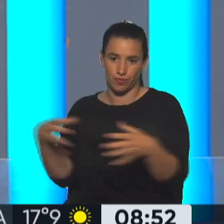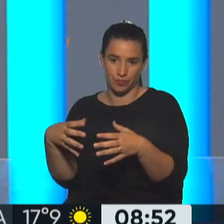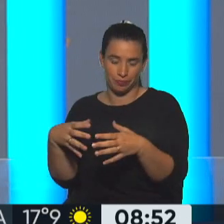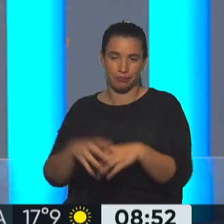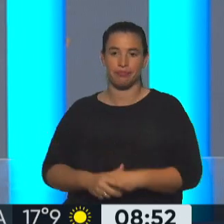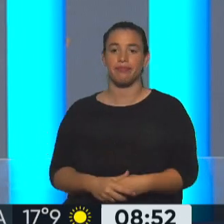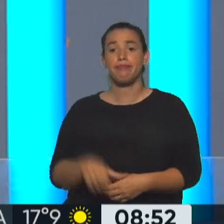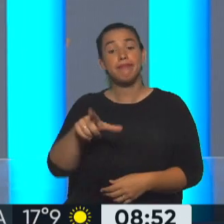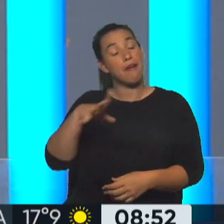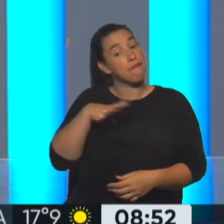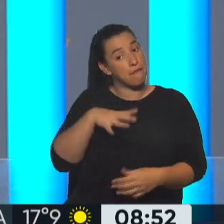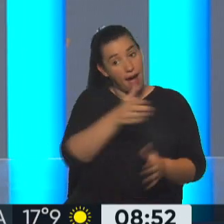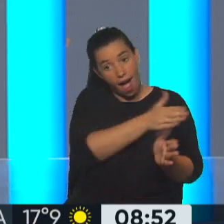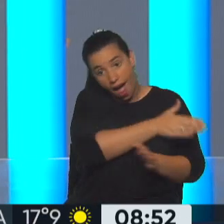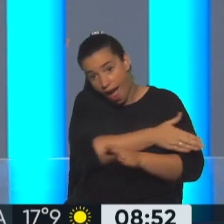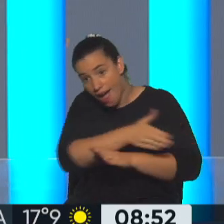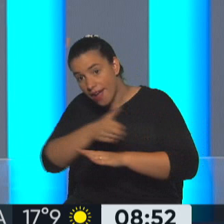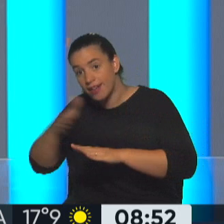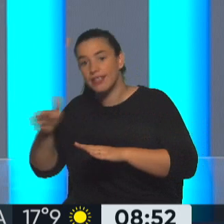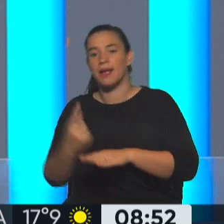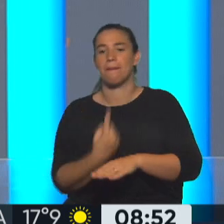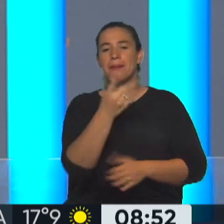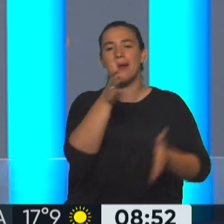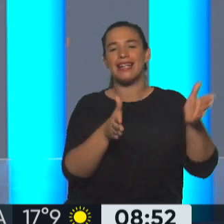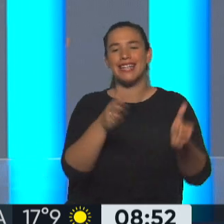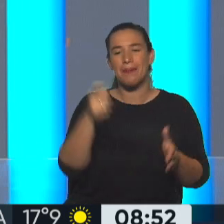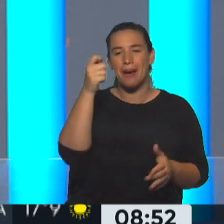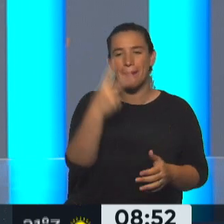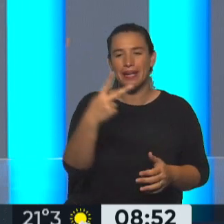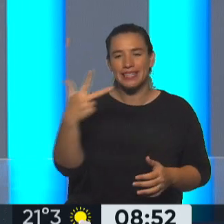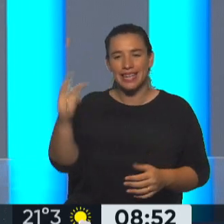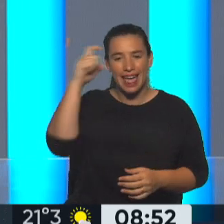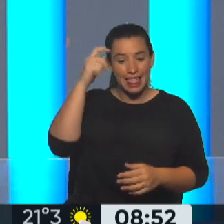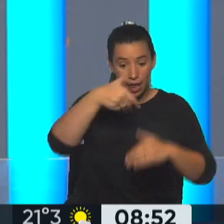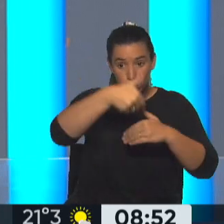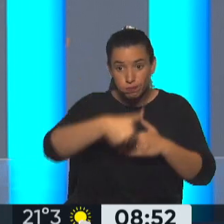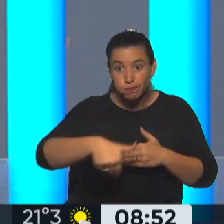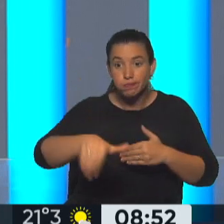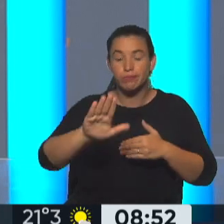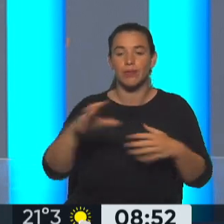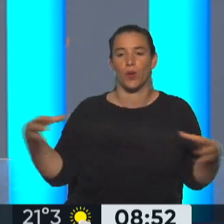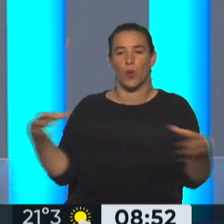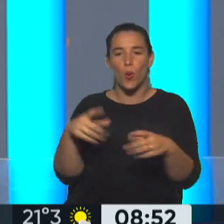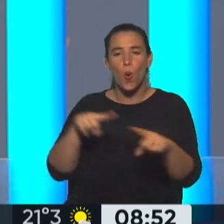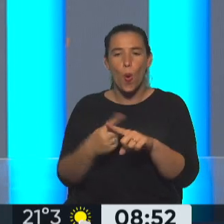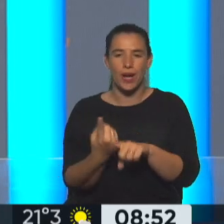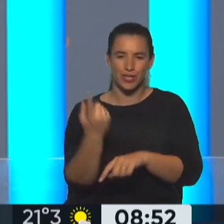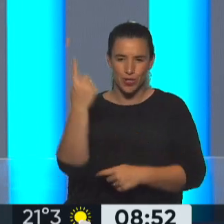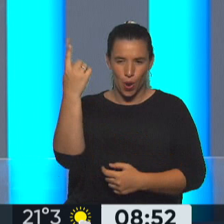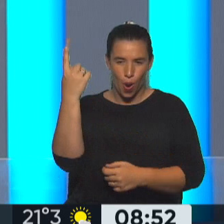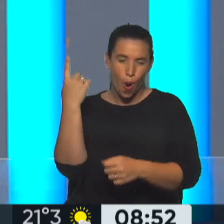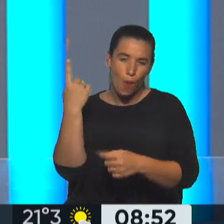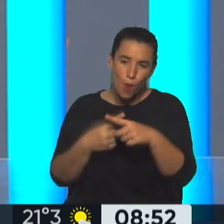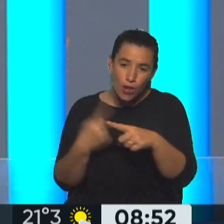Falta mucho para eso. La primera etapa, a partir del 23 de enero, se abrirá lo que va a ser la Comisión de Juicio Político y empezarán